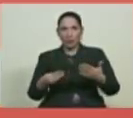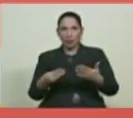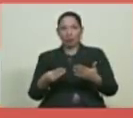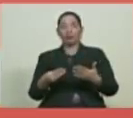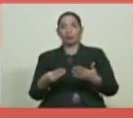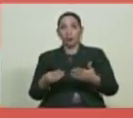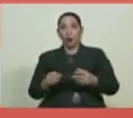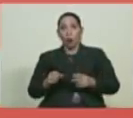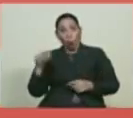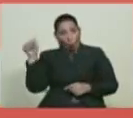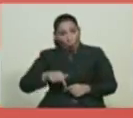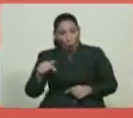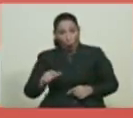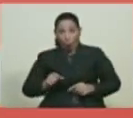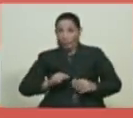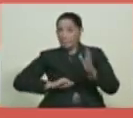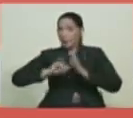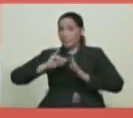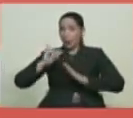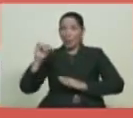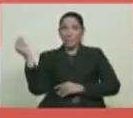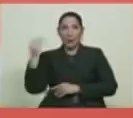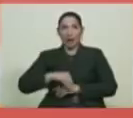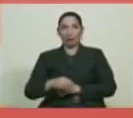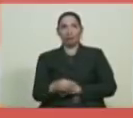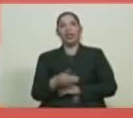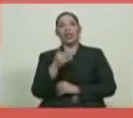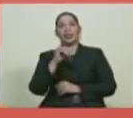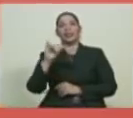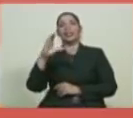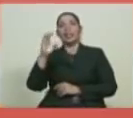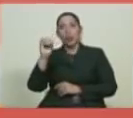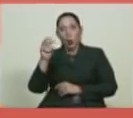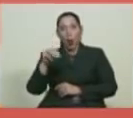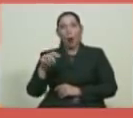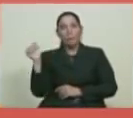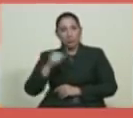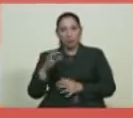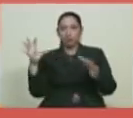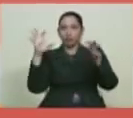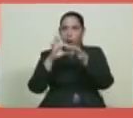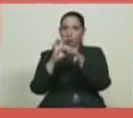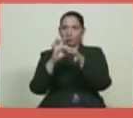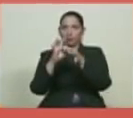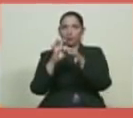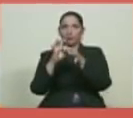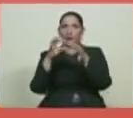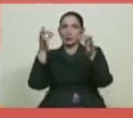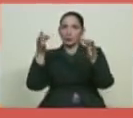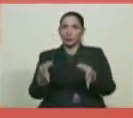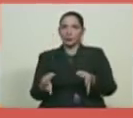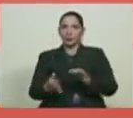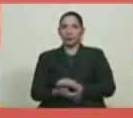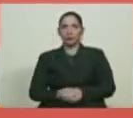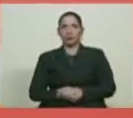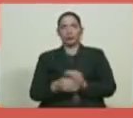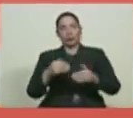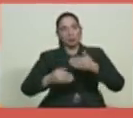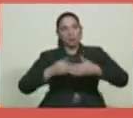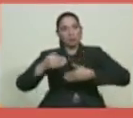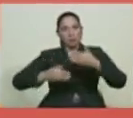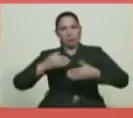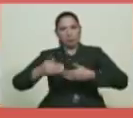que el miércoles. Otra prueba fehaciente de que el DICOM sí corresponde a una referencia real. Y así va